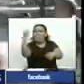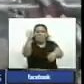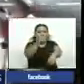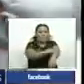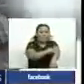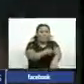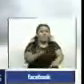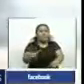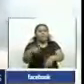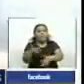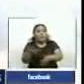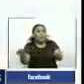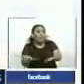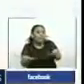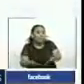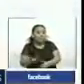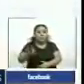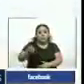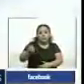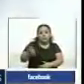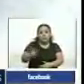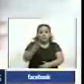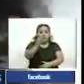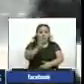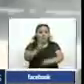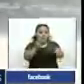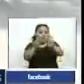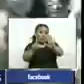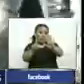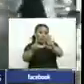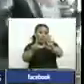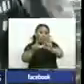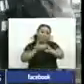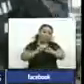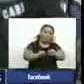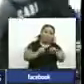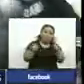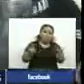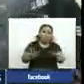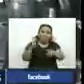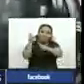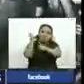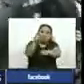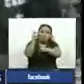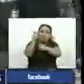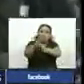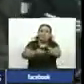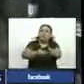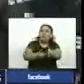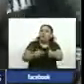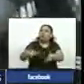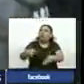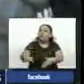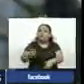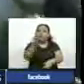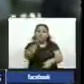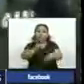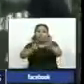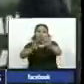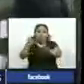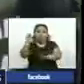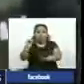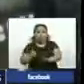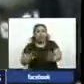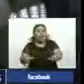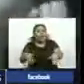realizados por la policía. 26 personas murieron en estas protestas que comenzaron el 18 de octubre por un